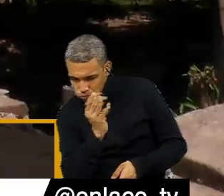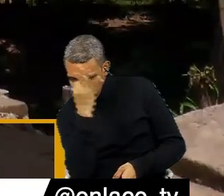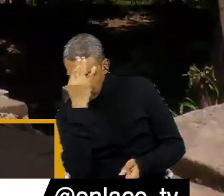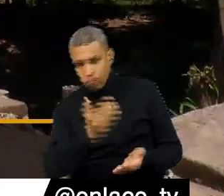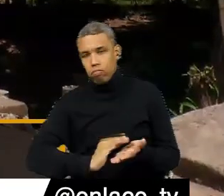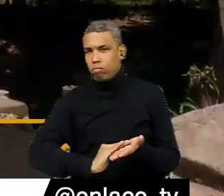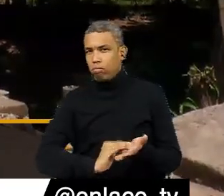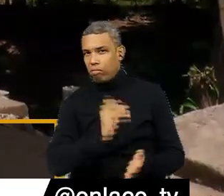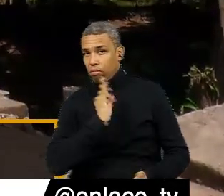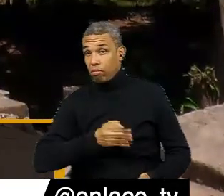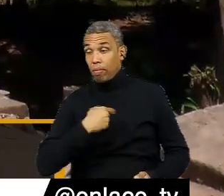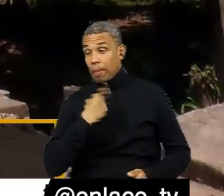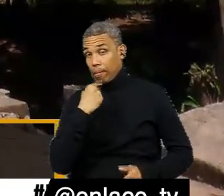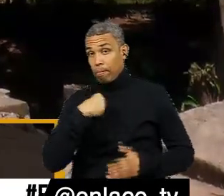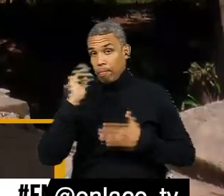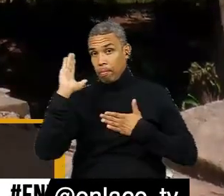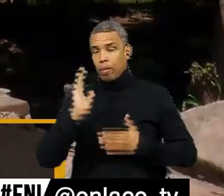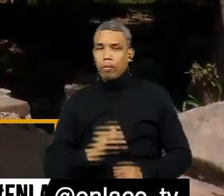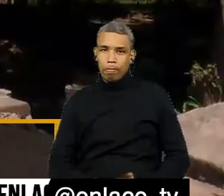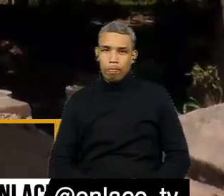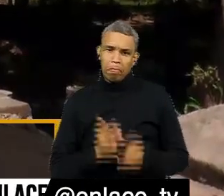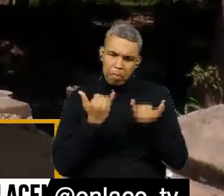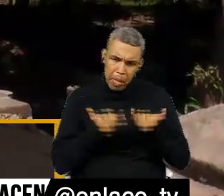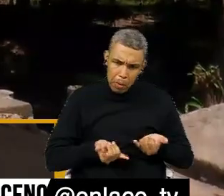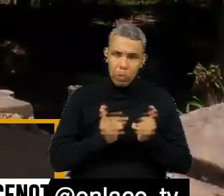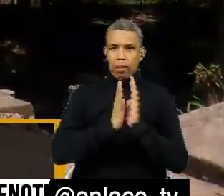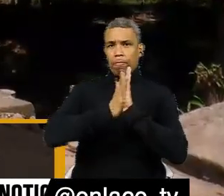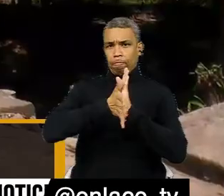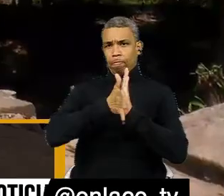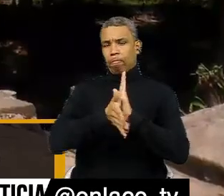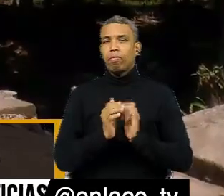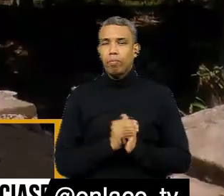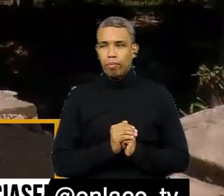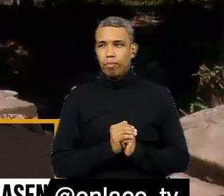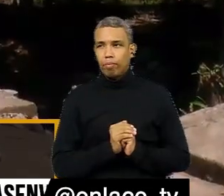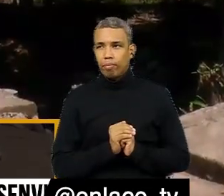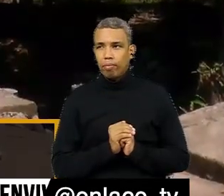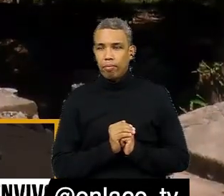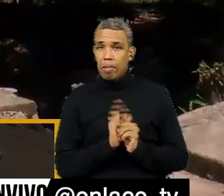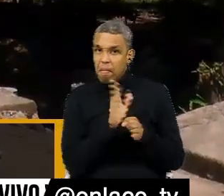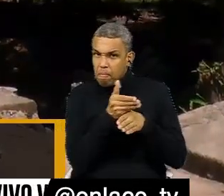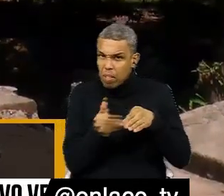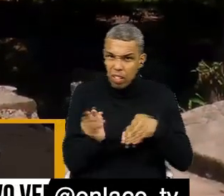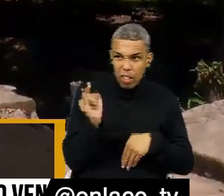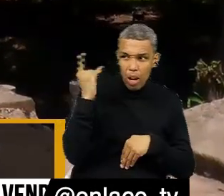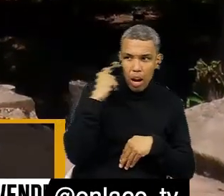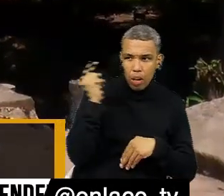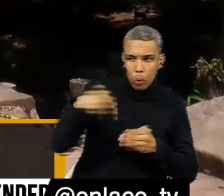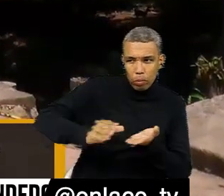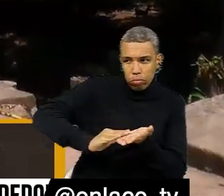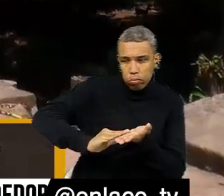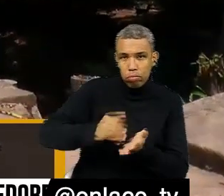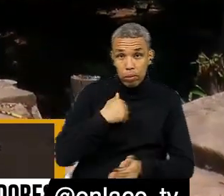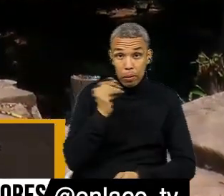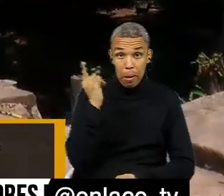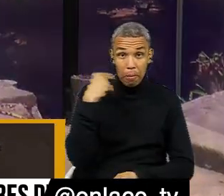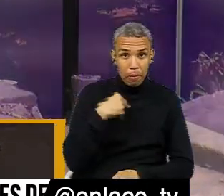sector ambiental de Pozo 7. Pues es la información que por el momento tenemos y pues por supuesto muy atentos estaremos a esta situación.